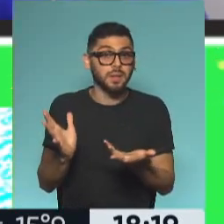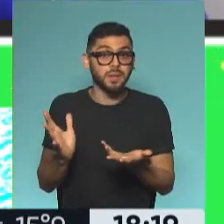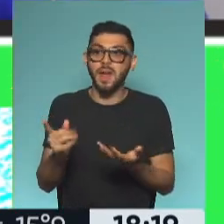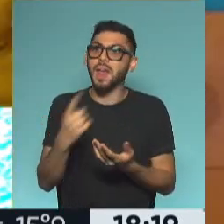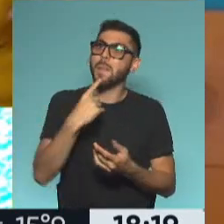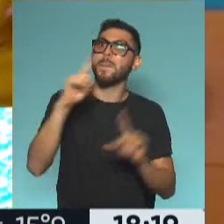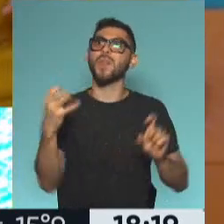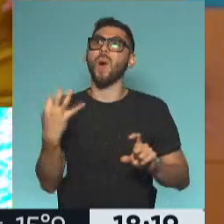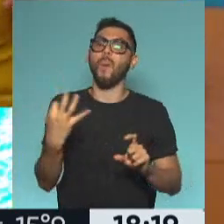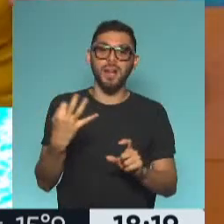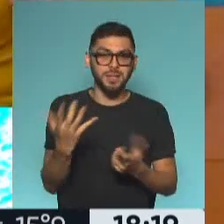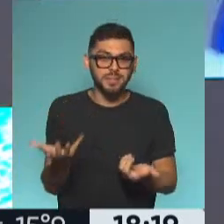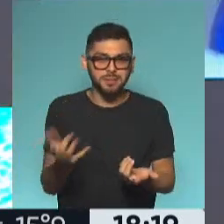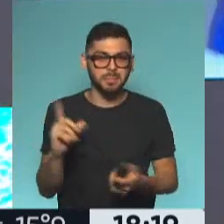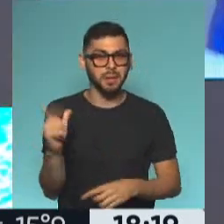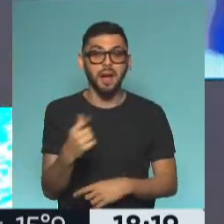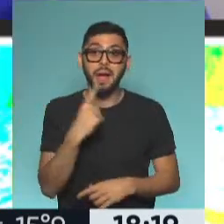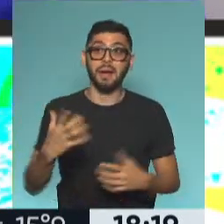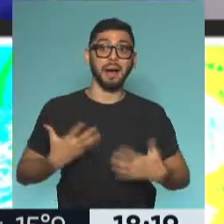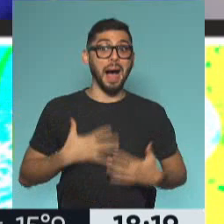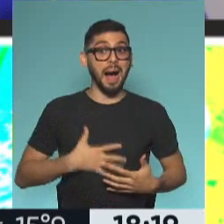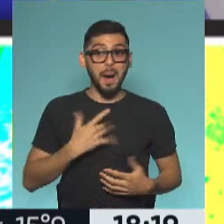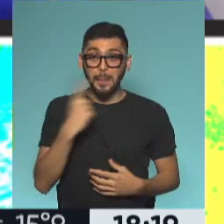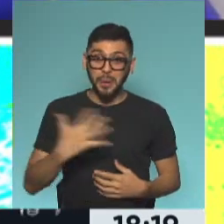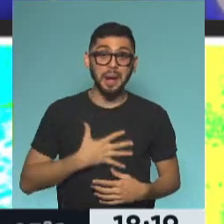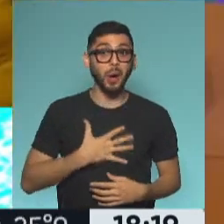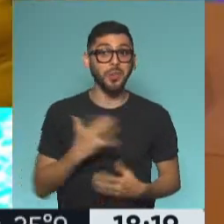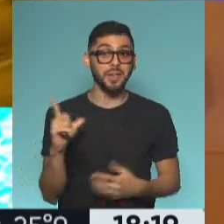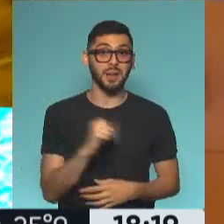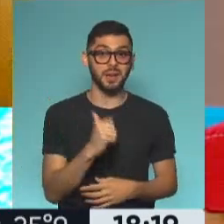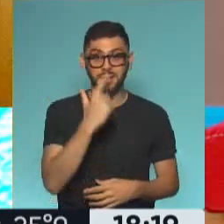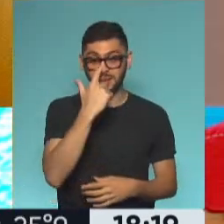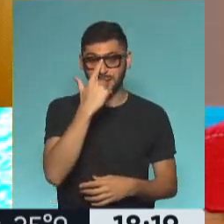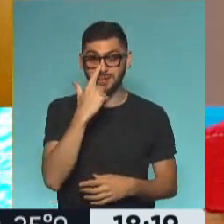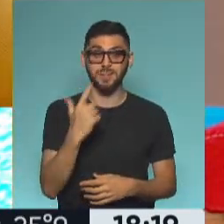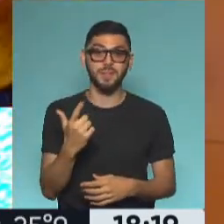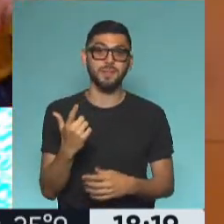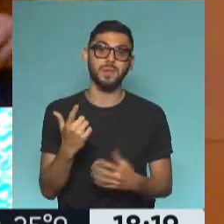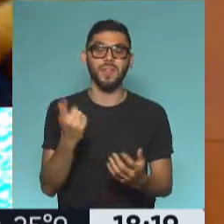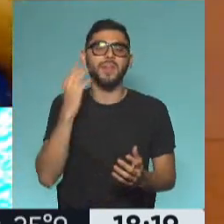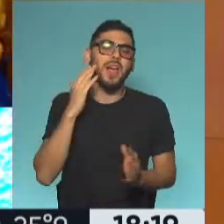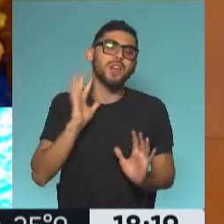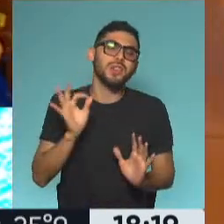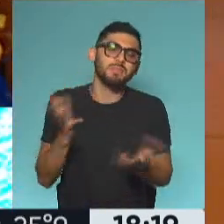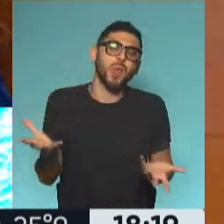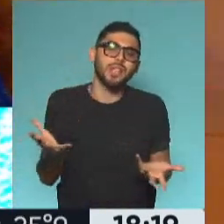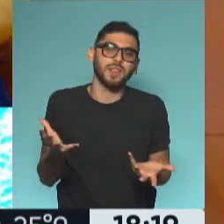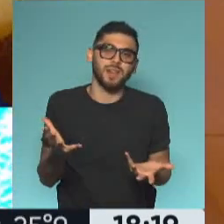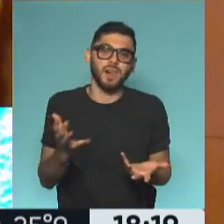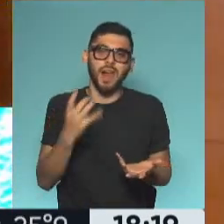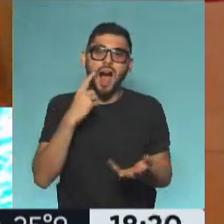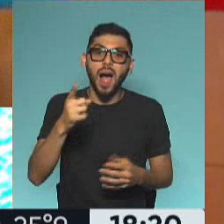está buenísima la pregunta. Se alegra con las preguntas. Bueno, sí, porque bueno, sí, ahora es medio nerd, ¿no? Pero sí, super se emociona nerd, Inés con la